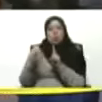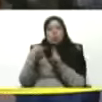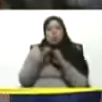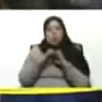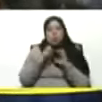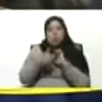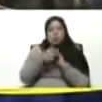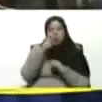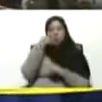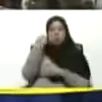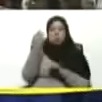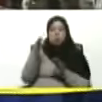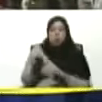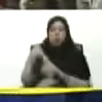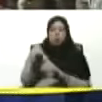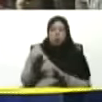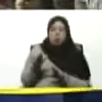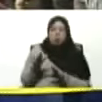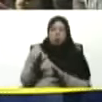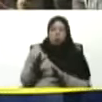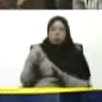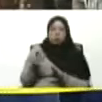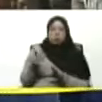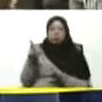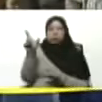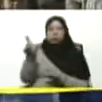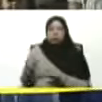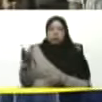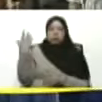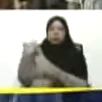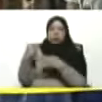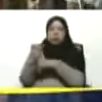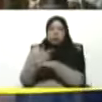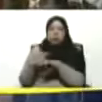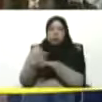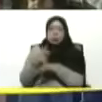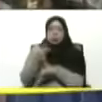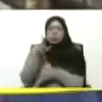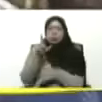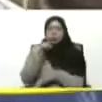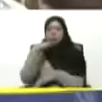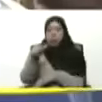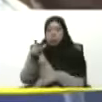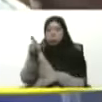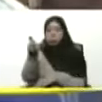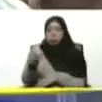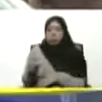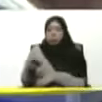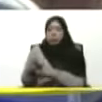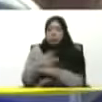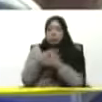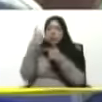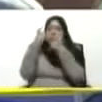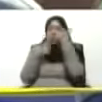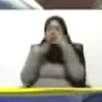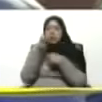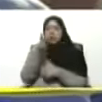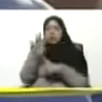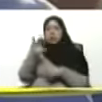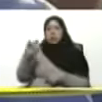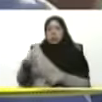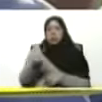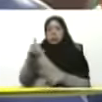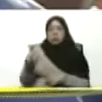y lo matan. Eso eran ellos cuando gobernaban, los oligarcas. Lo matan un 25